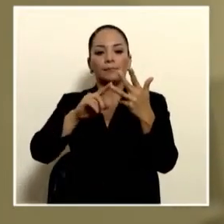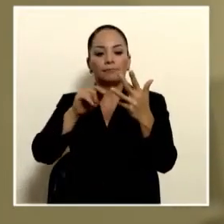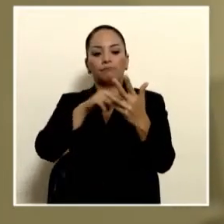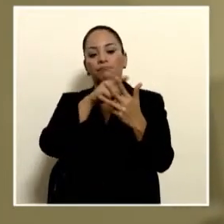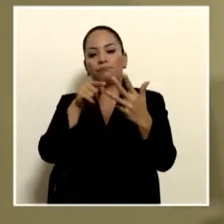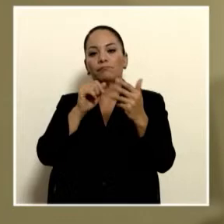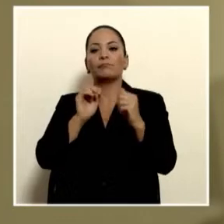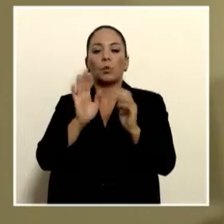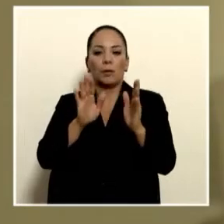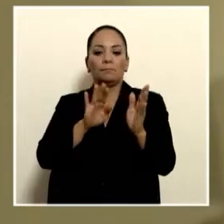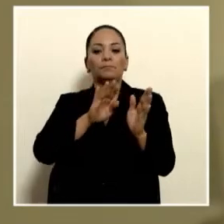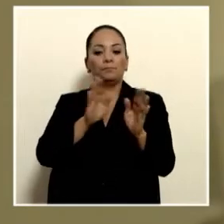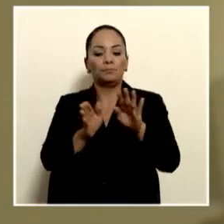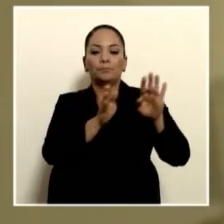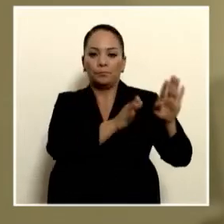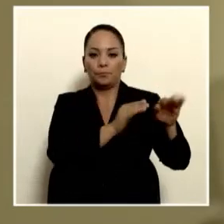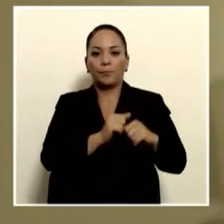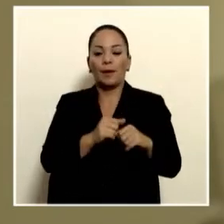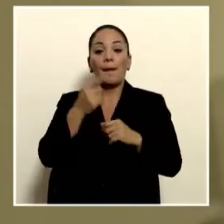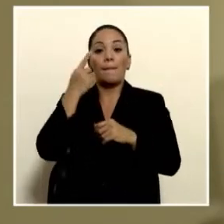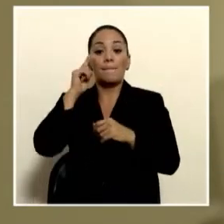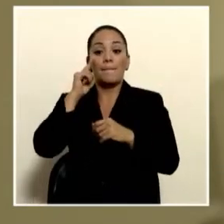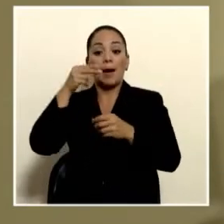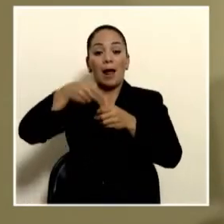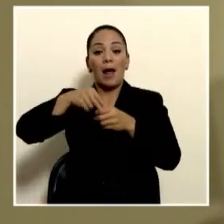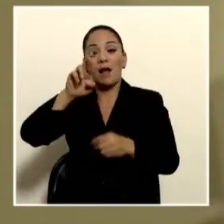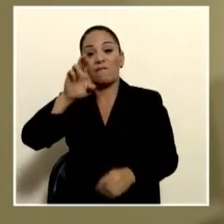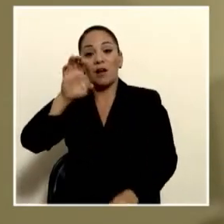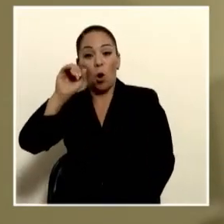Para la refinadora costarricense de petróleo,